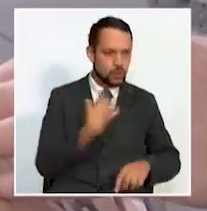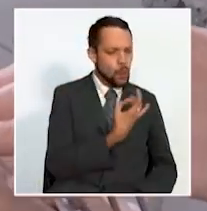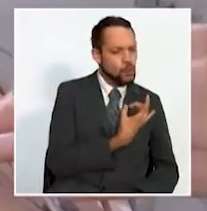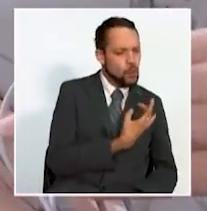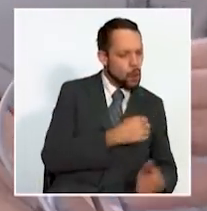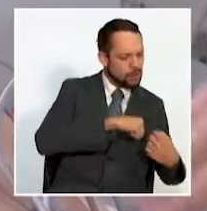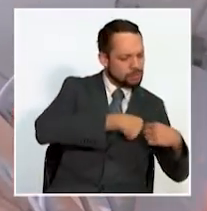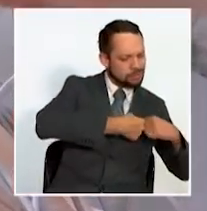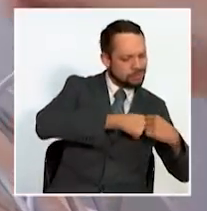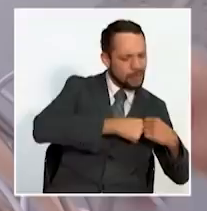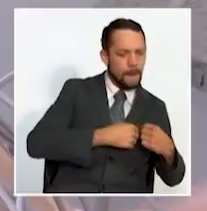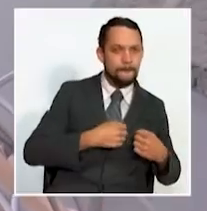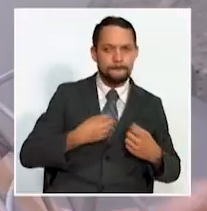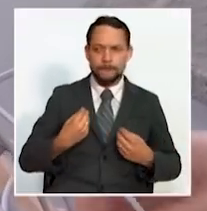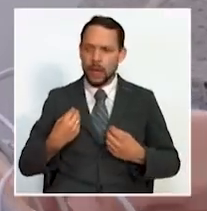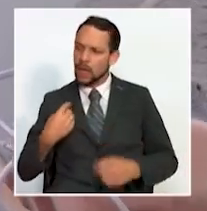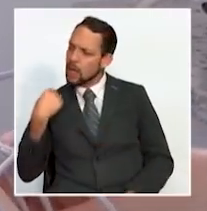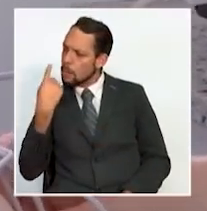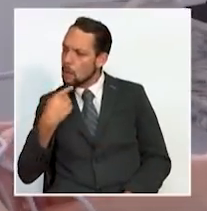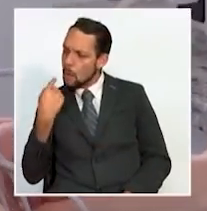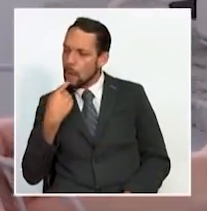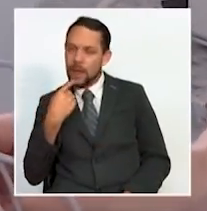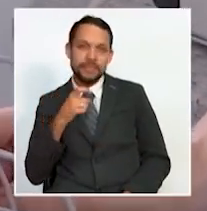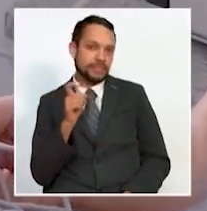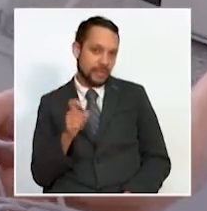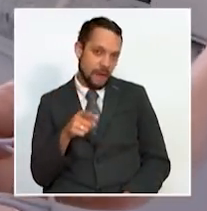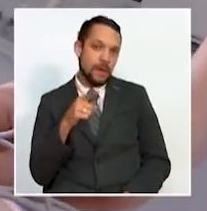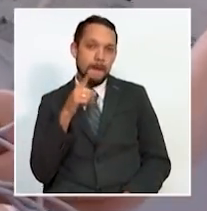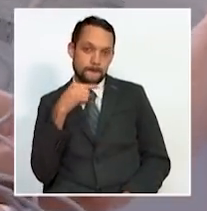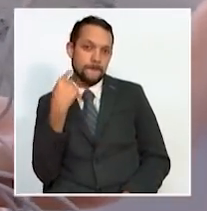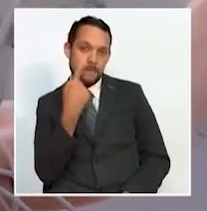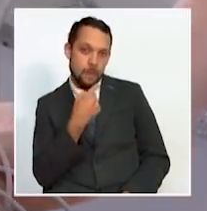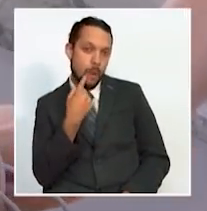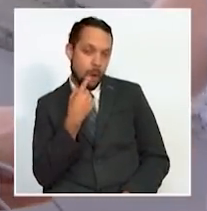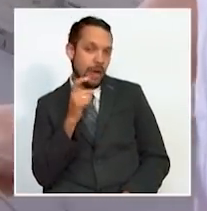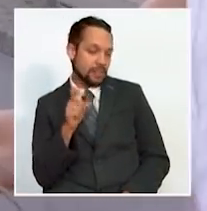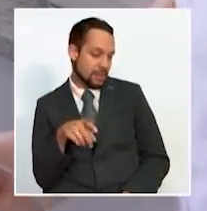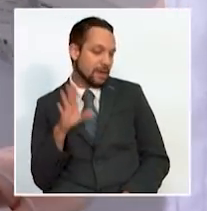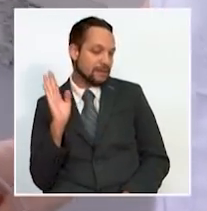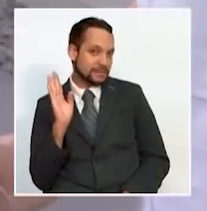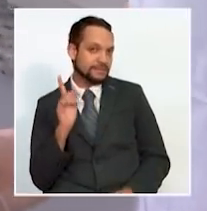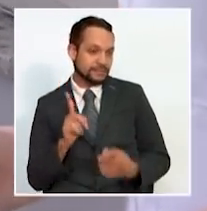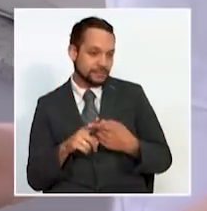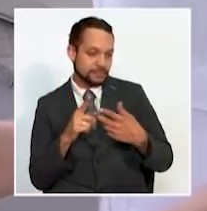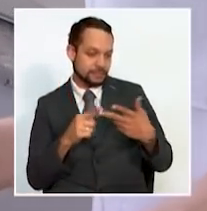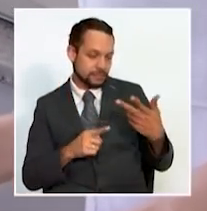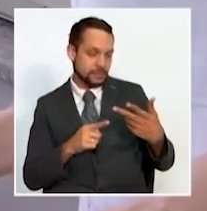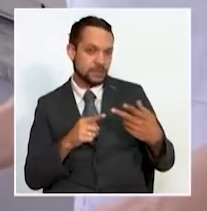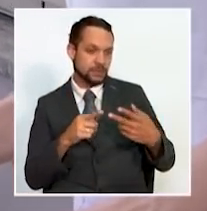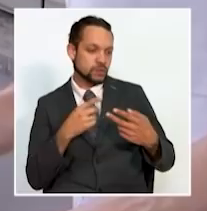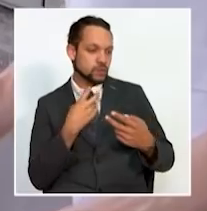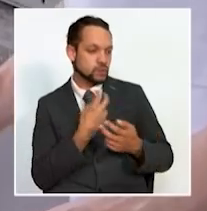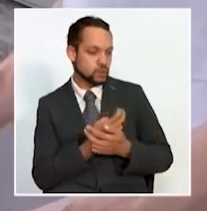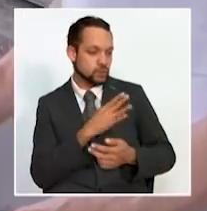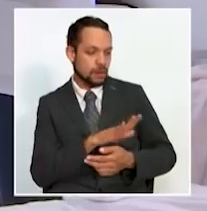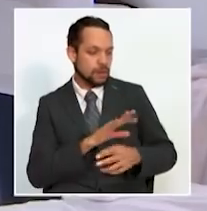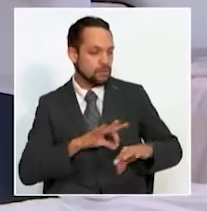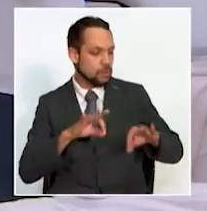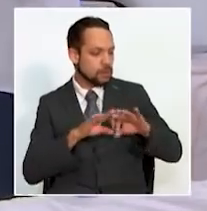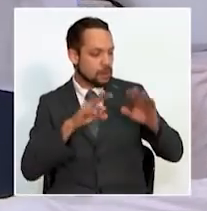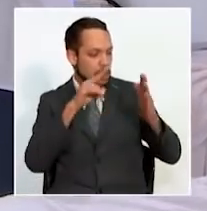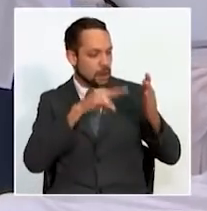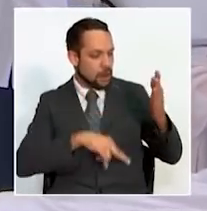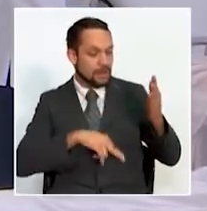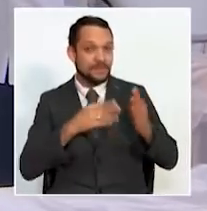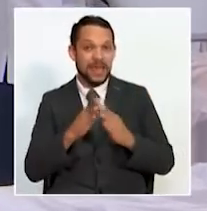rodillas, ¿para qué me miran la boca? Hay que mirar la boca, es que la boca es del cuerpo humano y la dentadura tiene mucho que ver con el resto del cuerpo. Leía un libro de